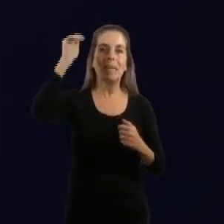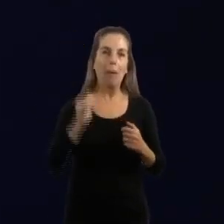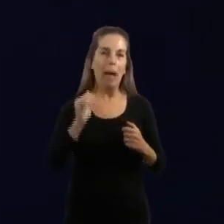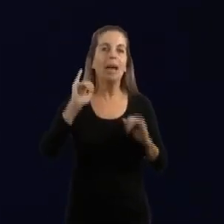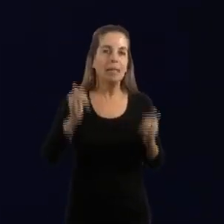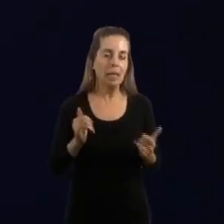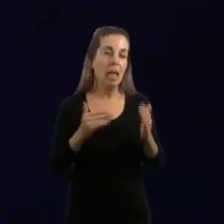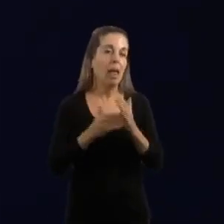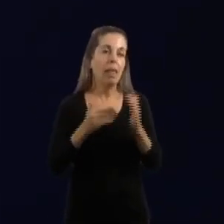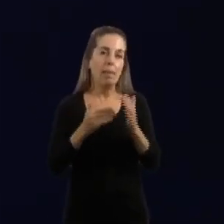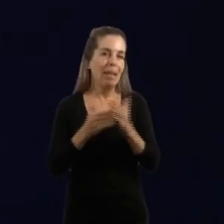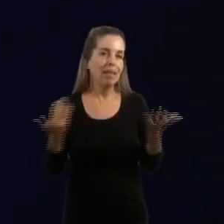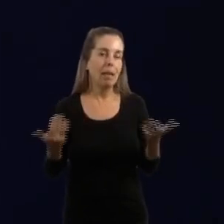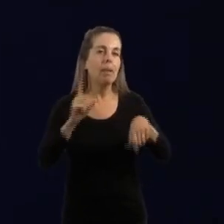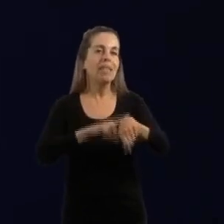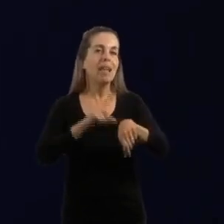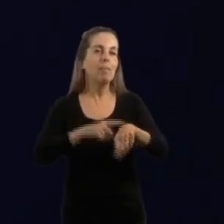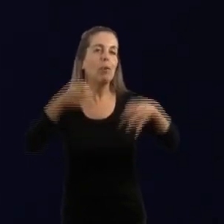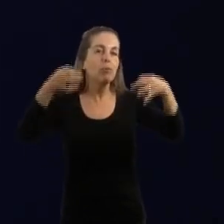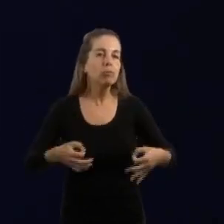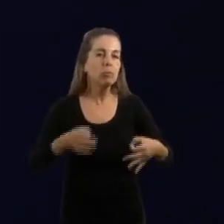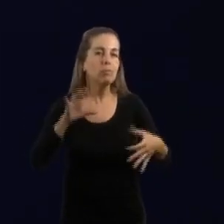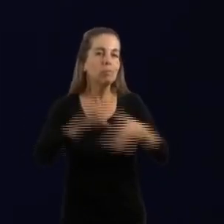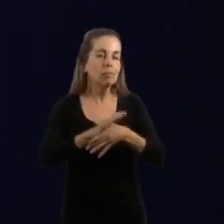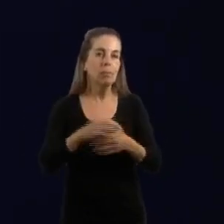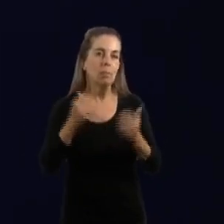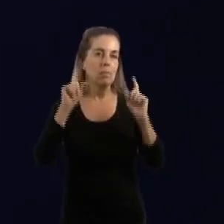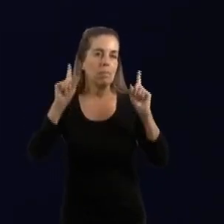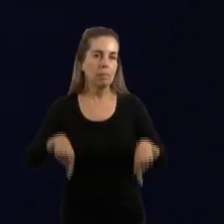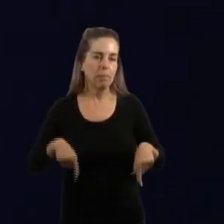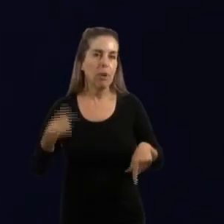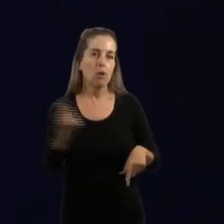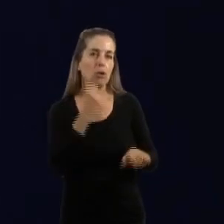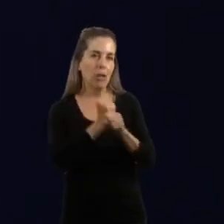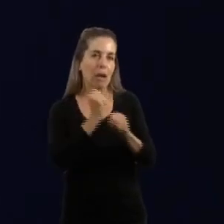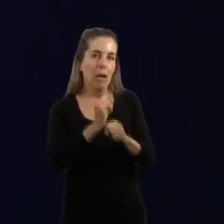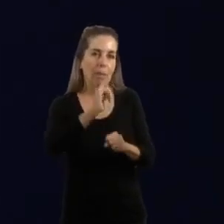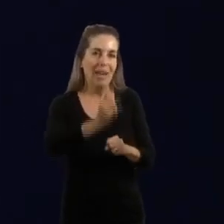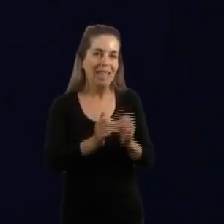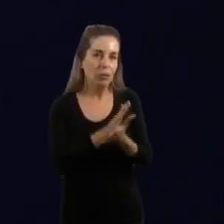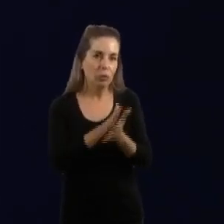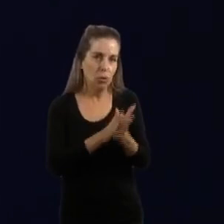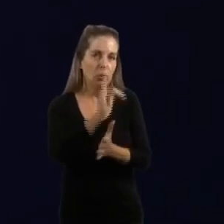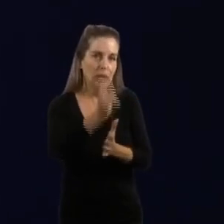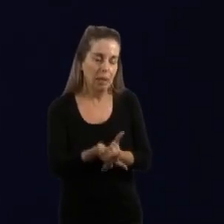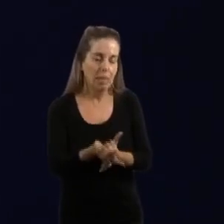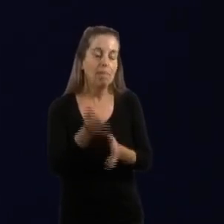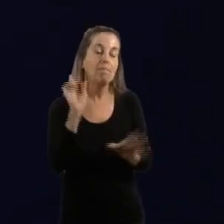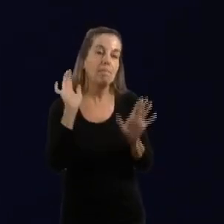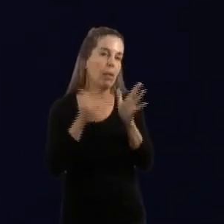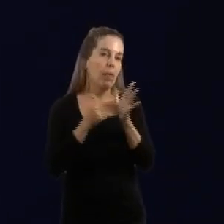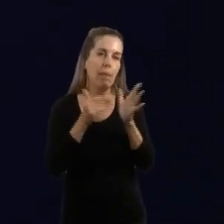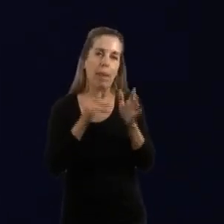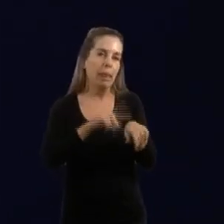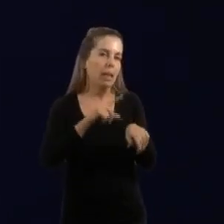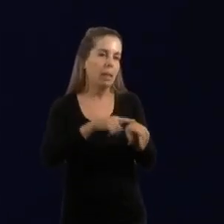los tiempos nosotros los desconocemos. Nosotros hacemos todo para que eso ocurra. Lo que no sabemos es cuándo va a ocurrir dentro del plazo que te